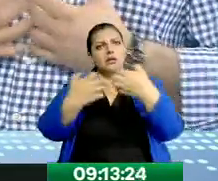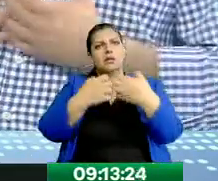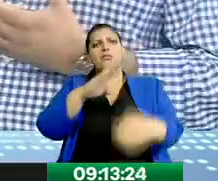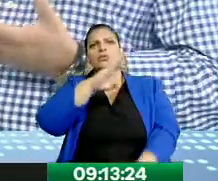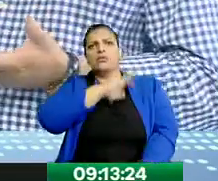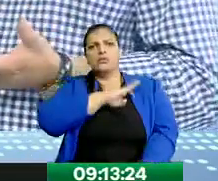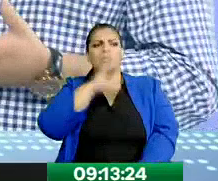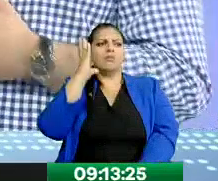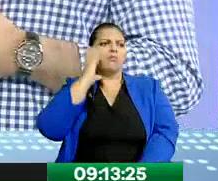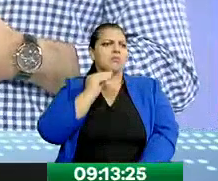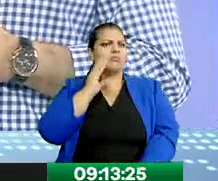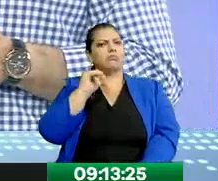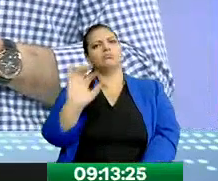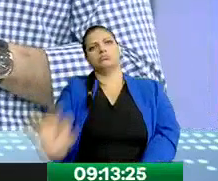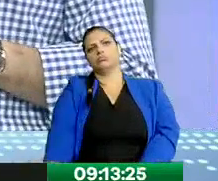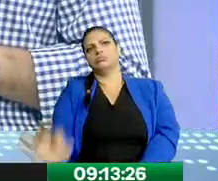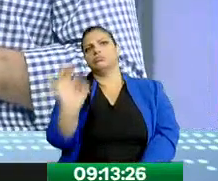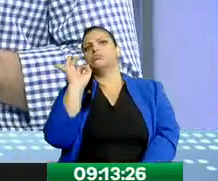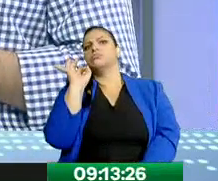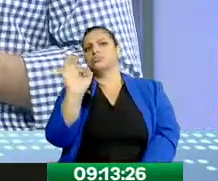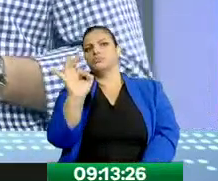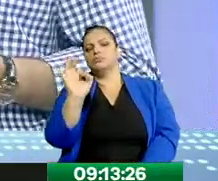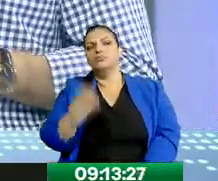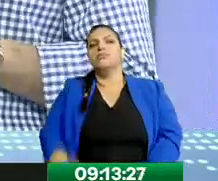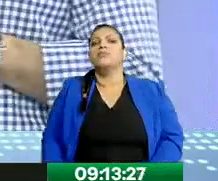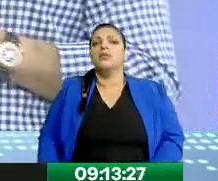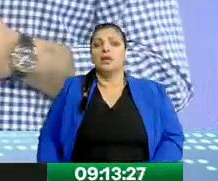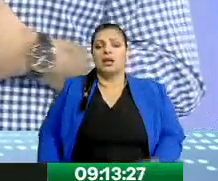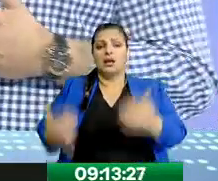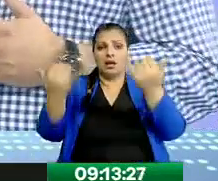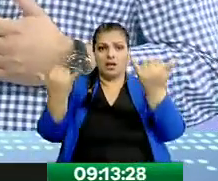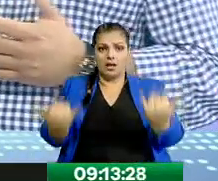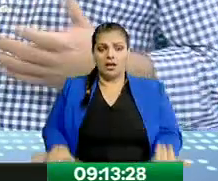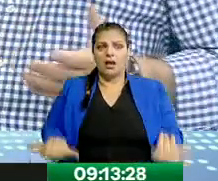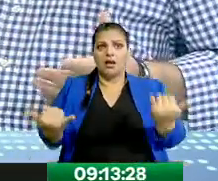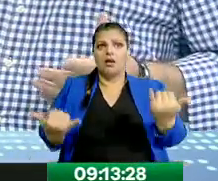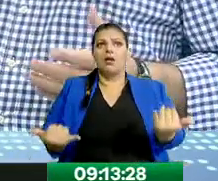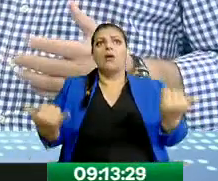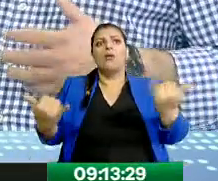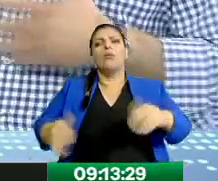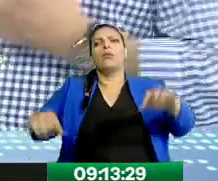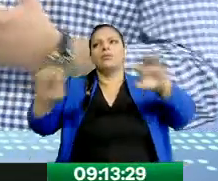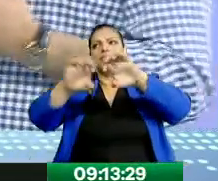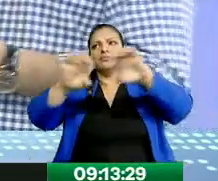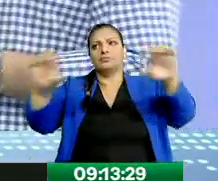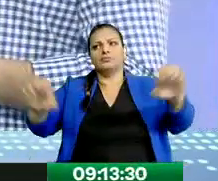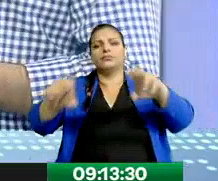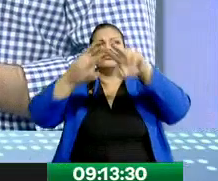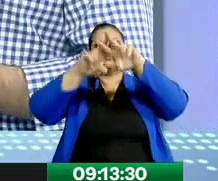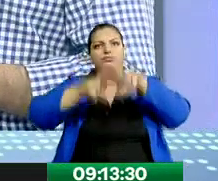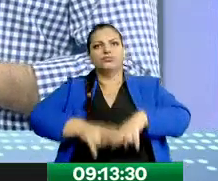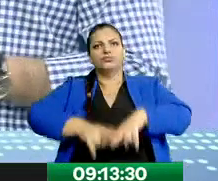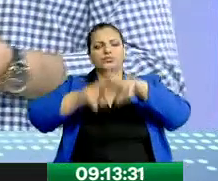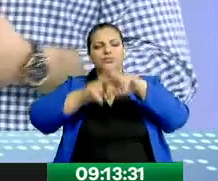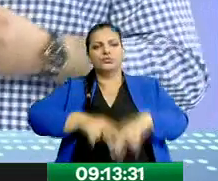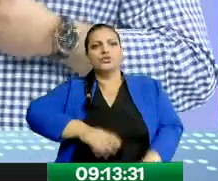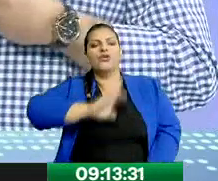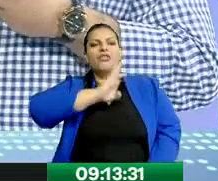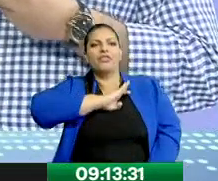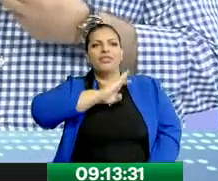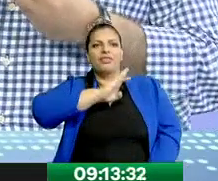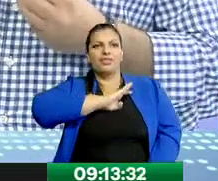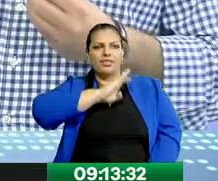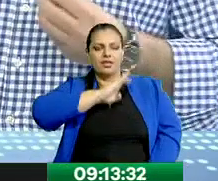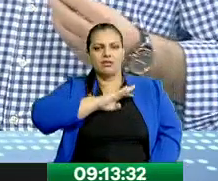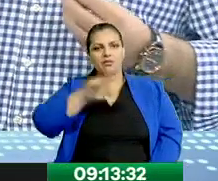que SGS puso en la ciudad, hoy por hoy tenemos uno de los centros de revisión más grandes en Latinoamérica y el proceso de revisión técnica vehicular es